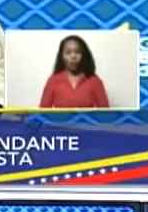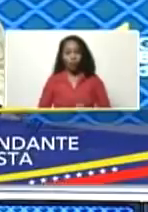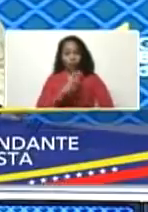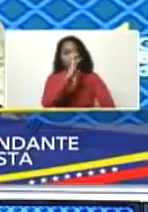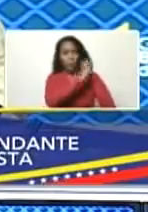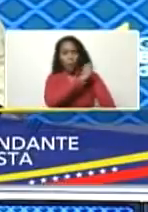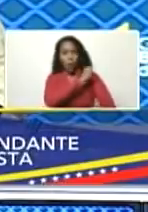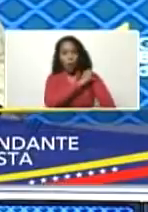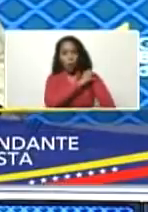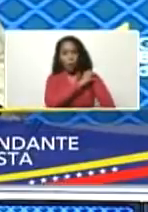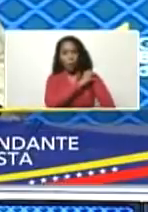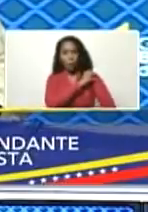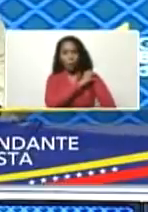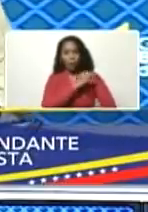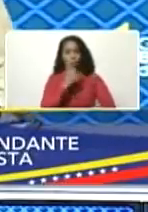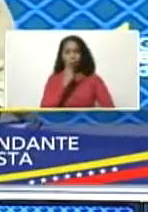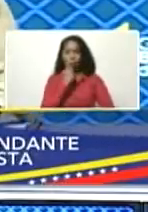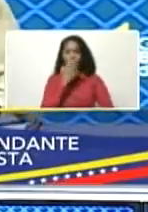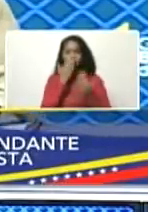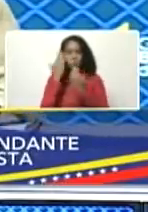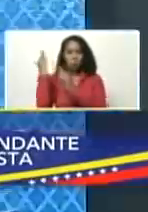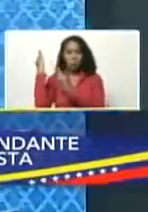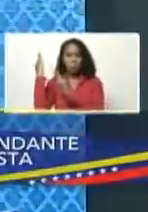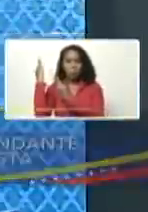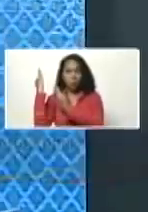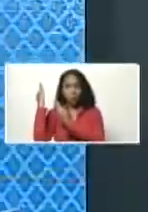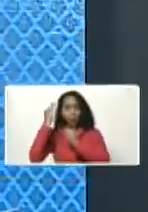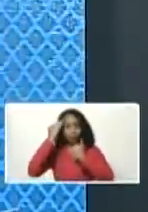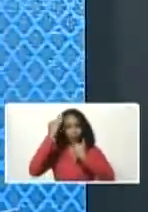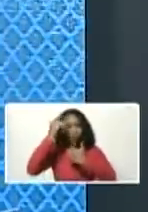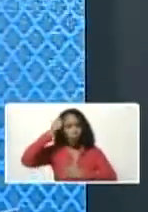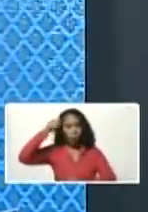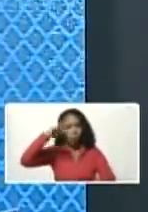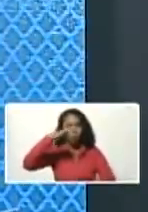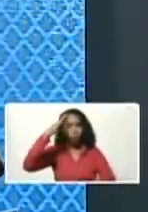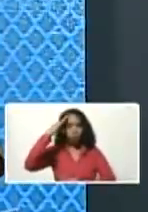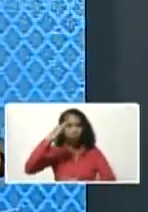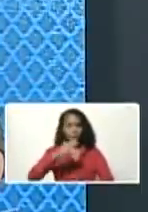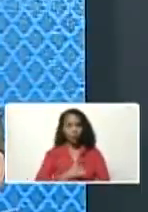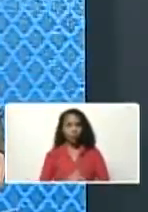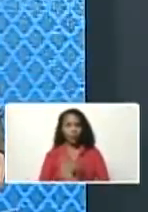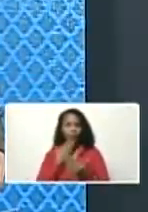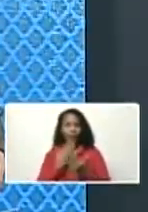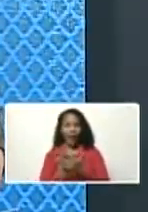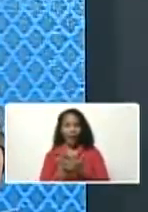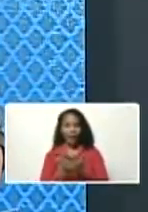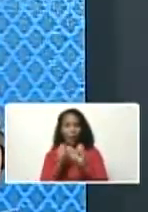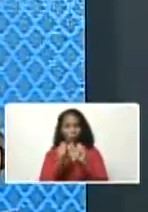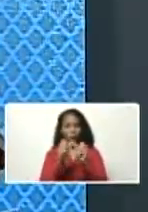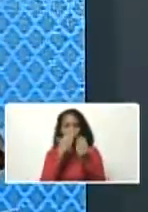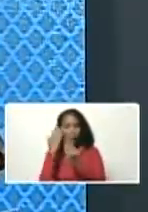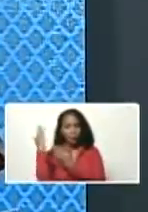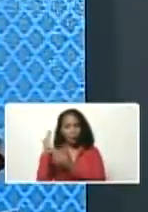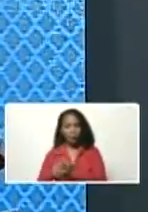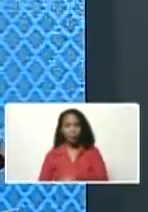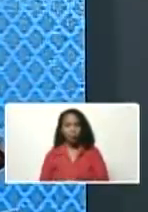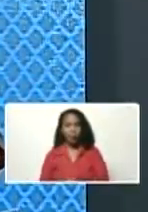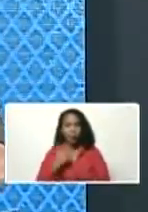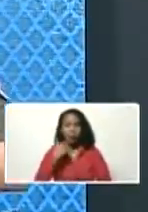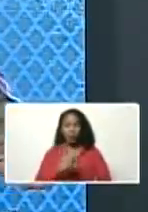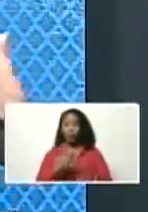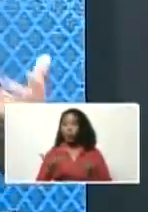jefe Vladimir Padrino López. Saludo al pueblo. Padrino, adelante, continúa. Muchas gracias, mi comandante en jefe. Decíamos